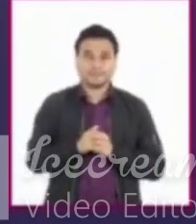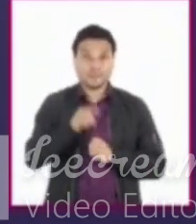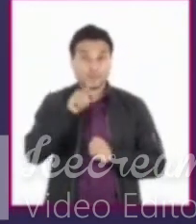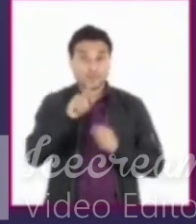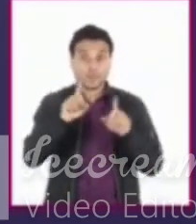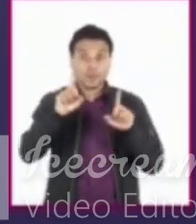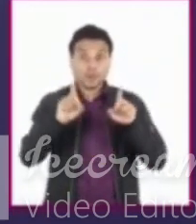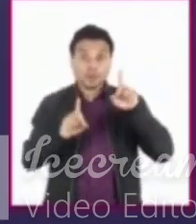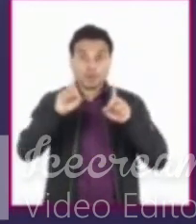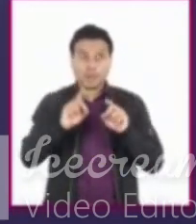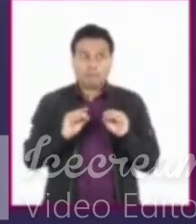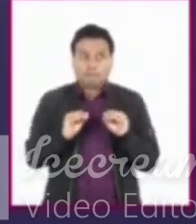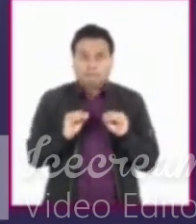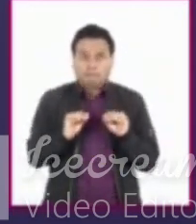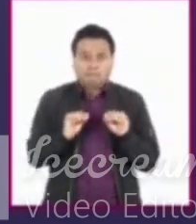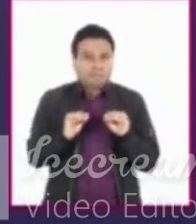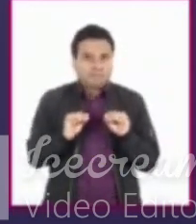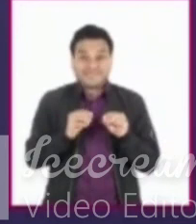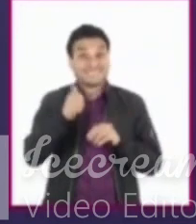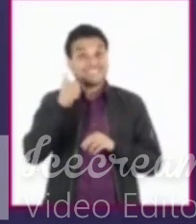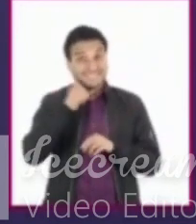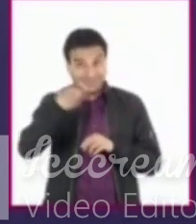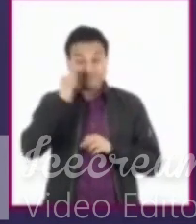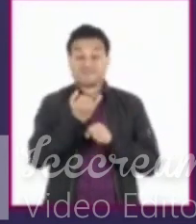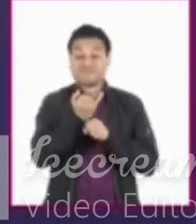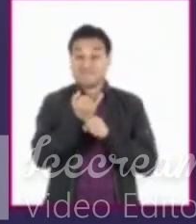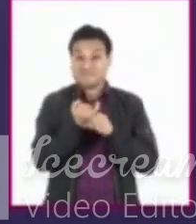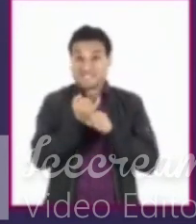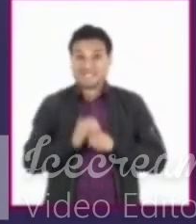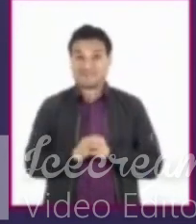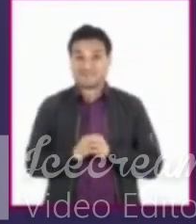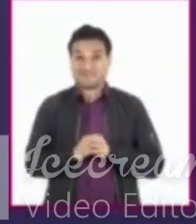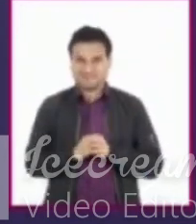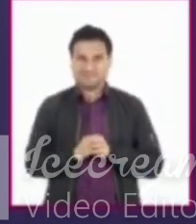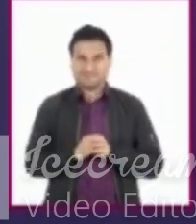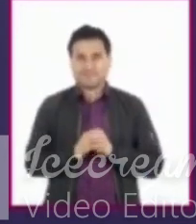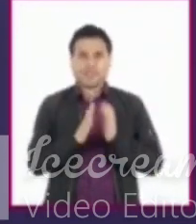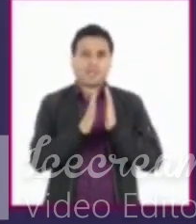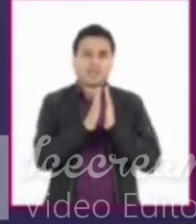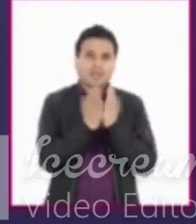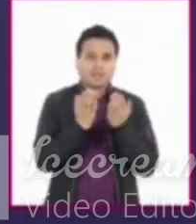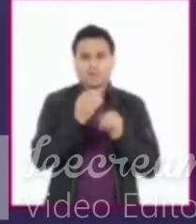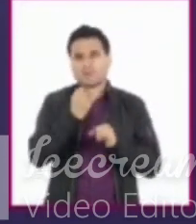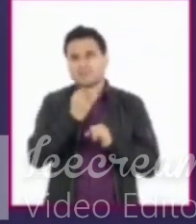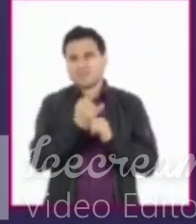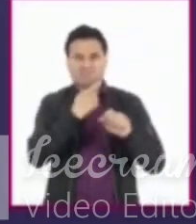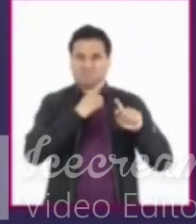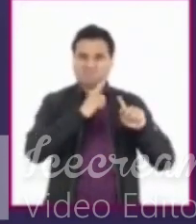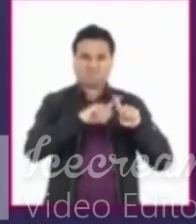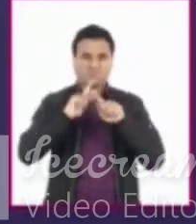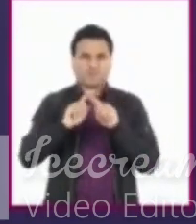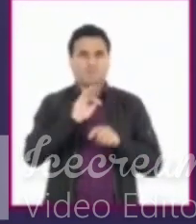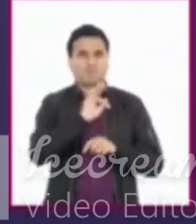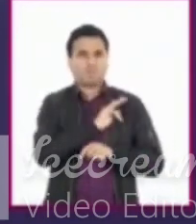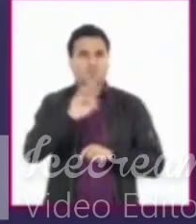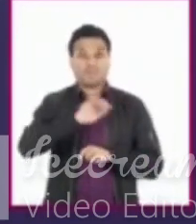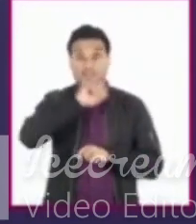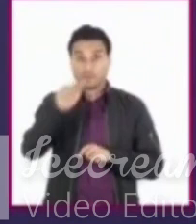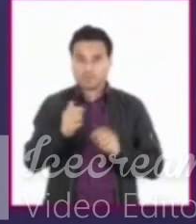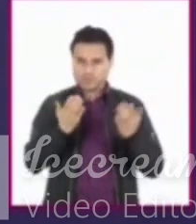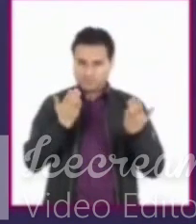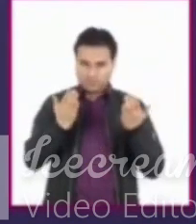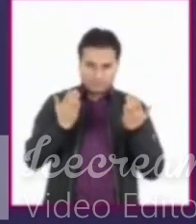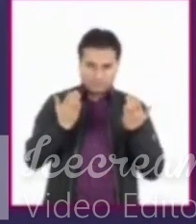duda. Procuren investigar siempre, por lo menos en 2 fuentes, para así identificar las semejanzas y